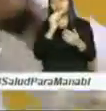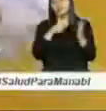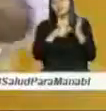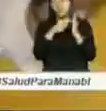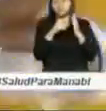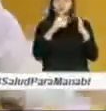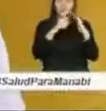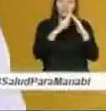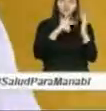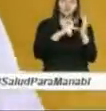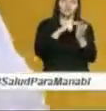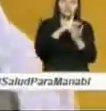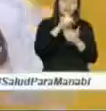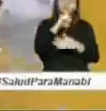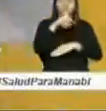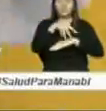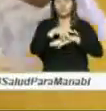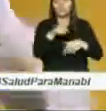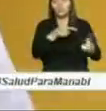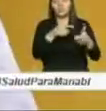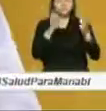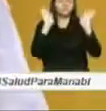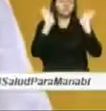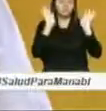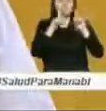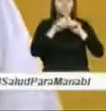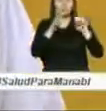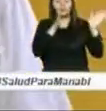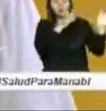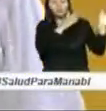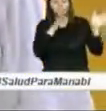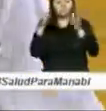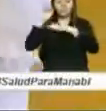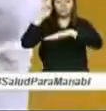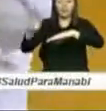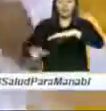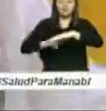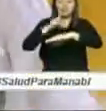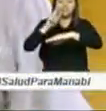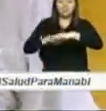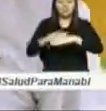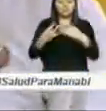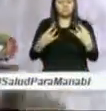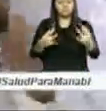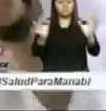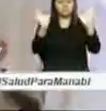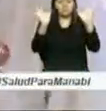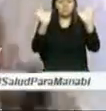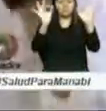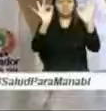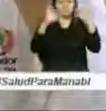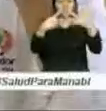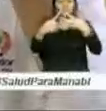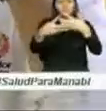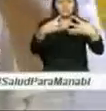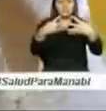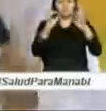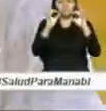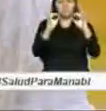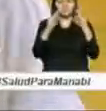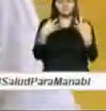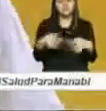acá, pero eso es otro problema. Pero el sistema nacional de impuestos, les aseguro que es lo más eficiente de la región, de los más transparentes, de los